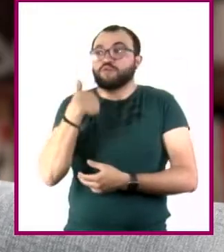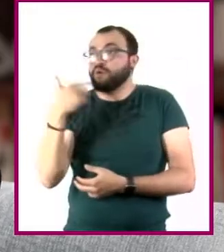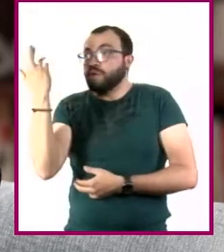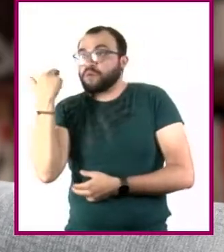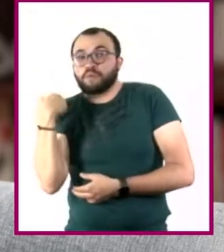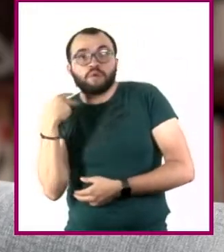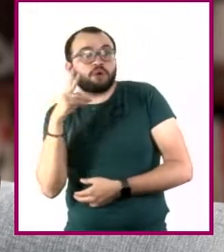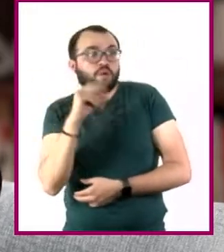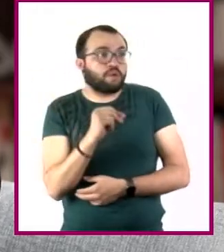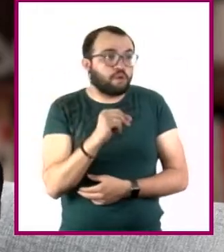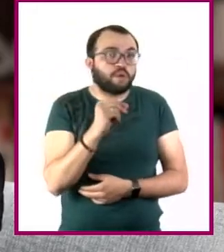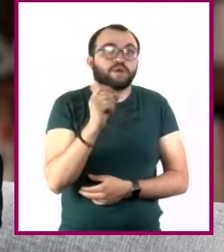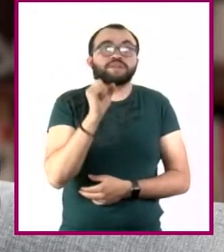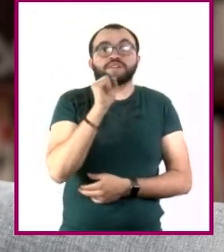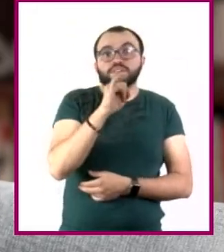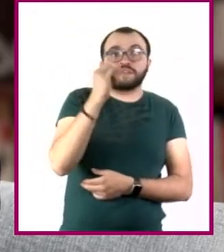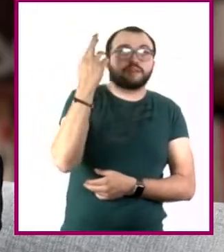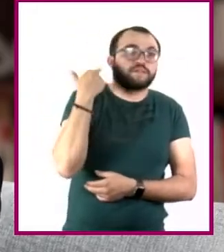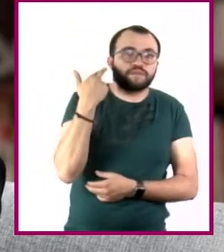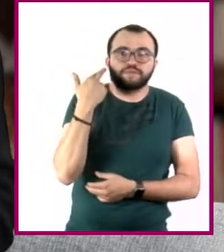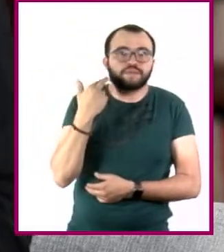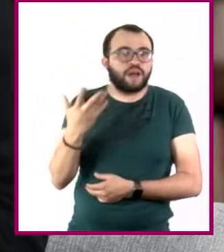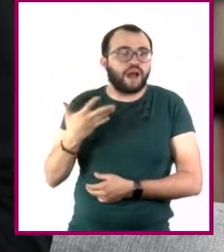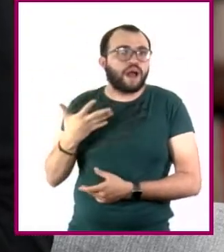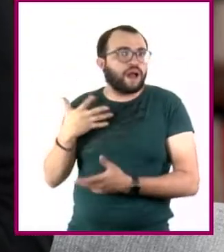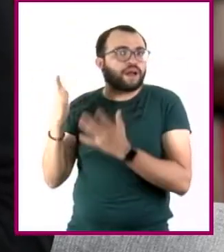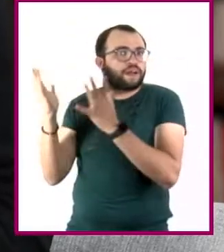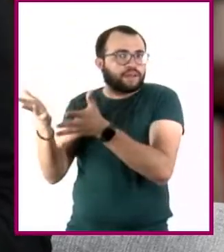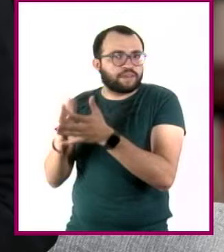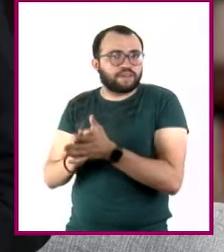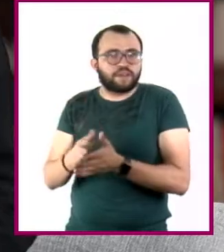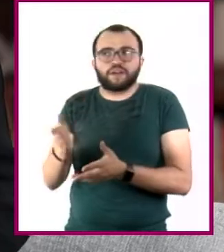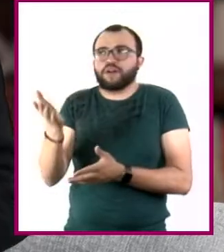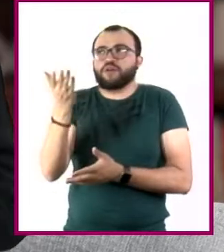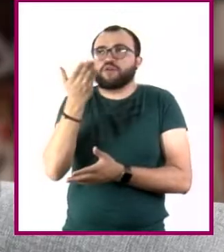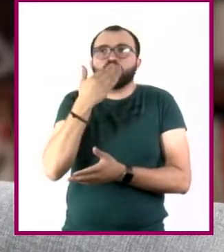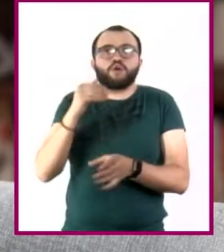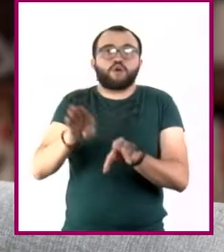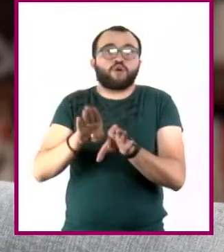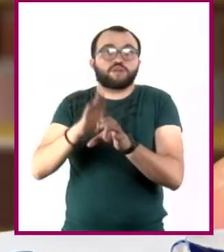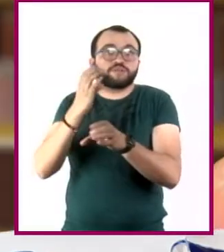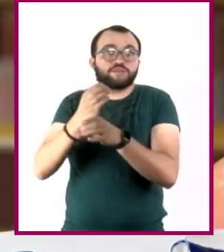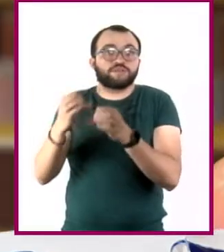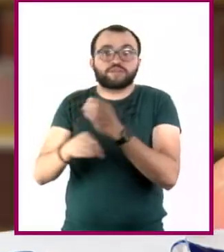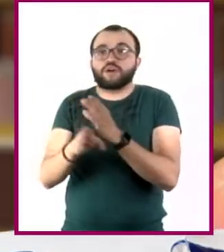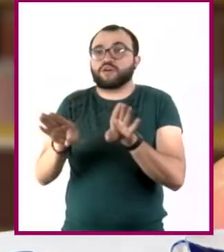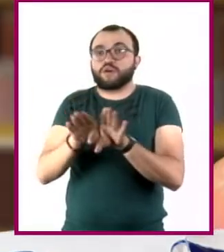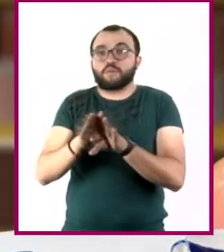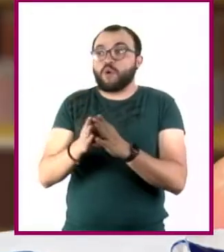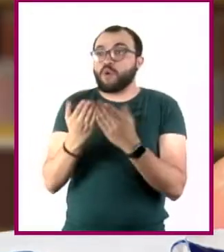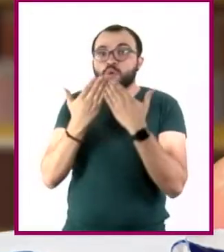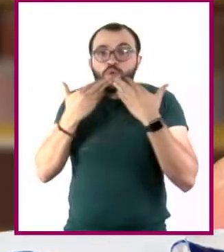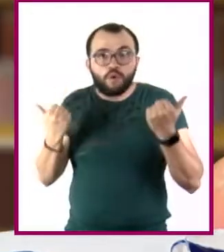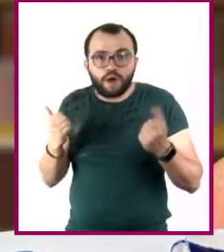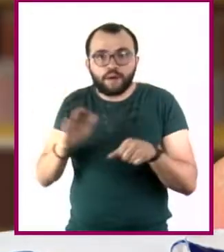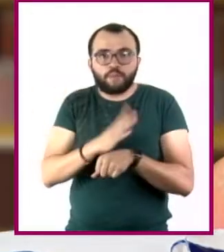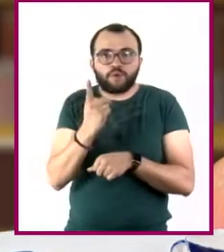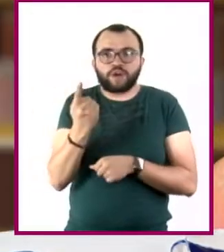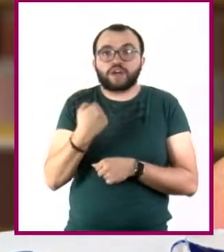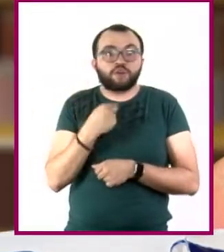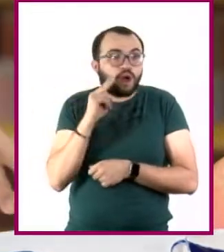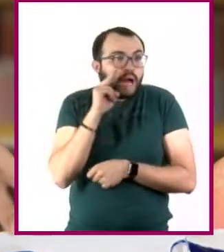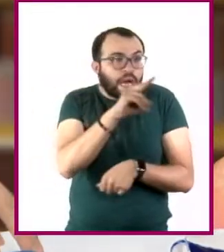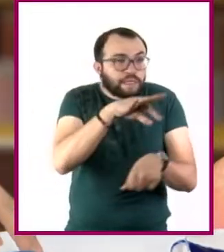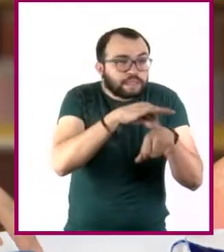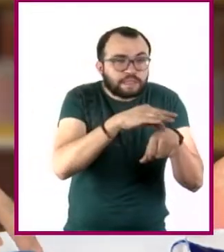no. Las cosas no dejan de existir porque no las escuchemos, las veamos o toquemos. ¿Qué tal que todos